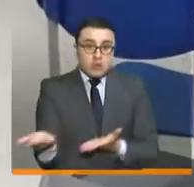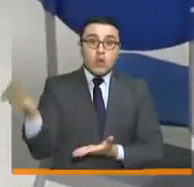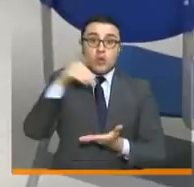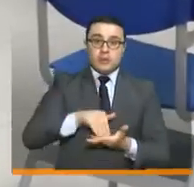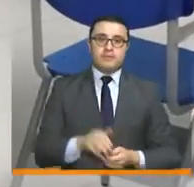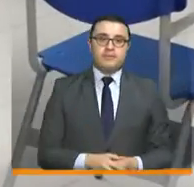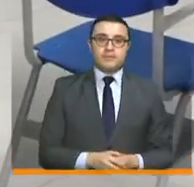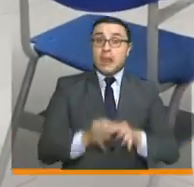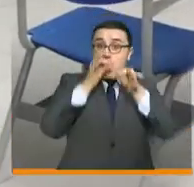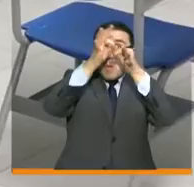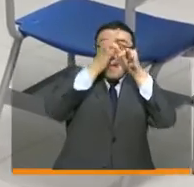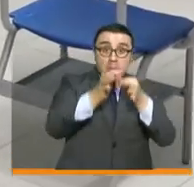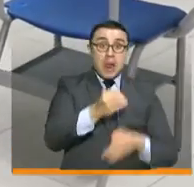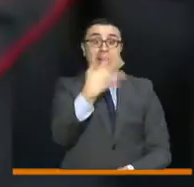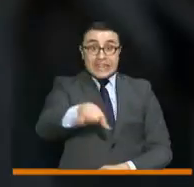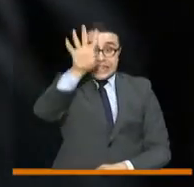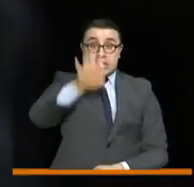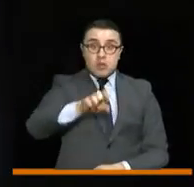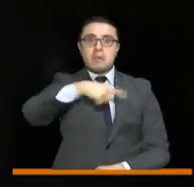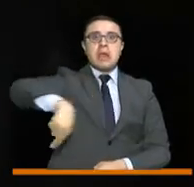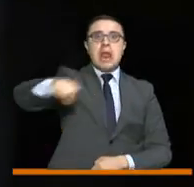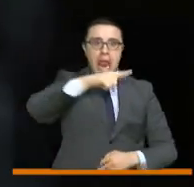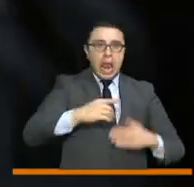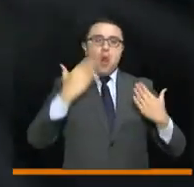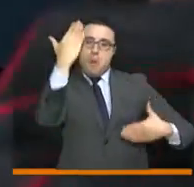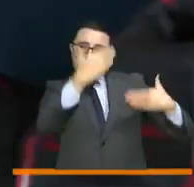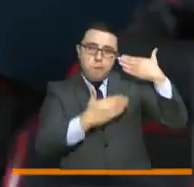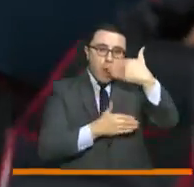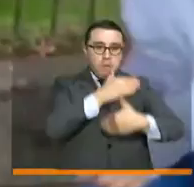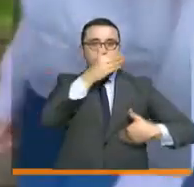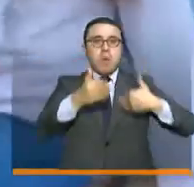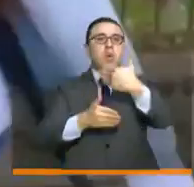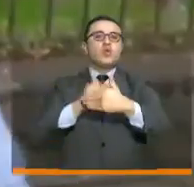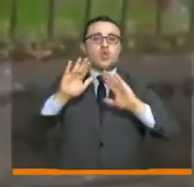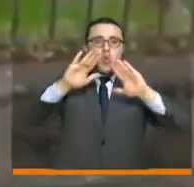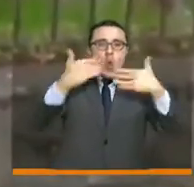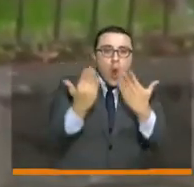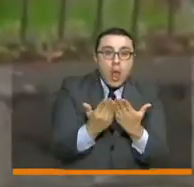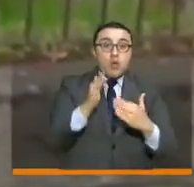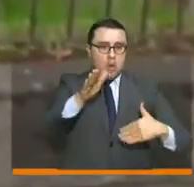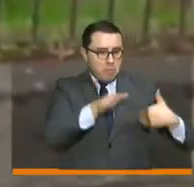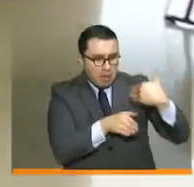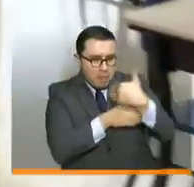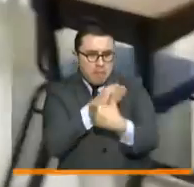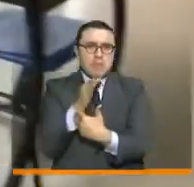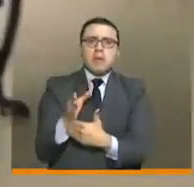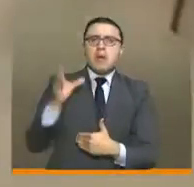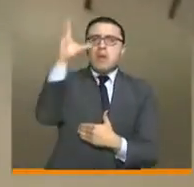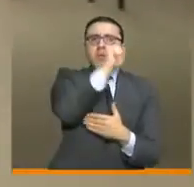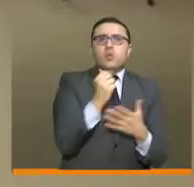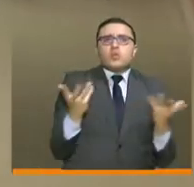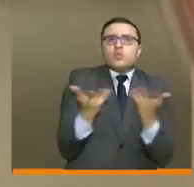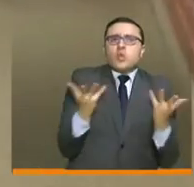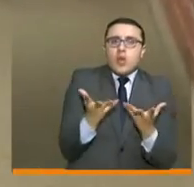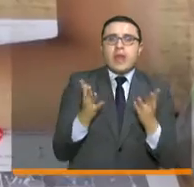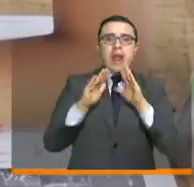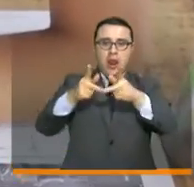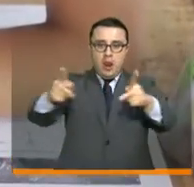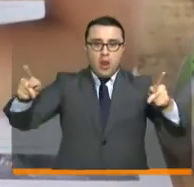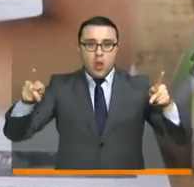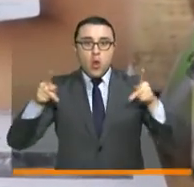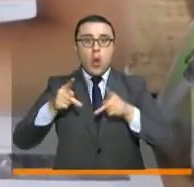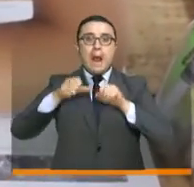municipios avanzan en la implementación parcial en unos grados escolares y de forma gradual, progresiva y segura en algunos establecimientos